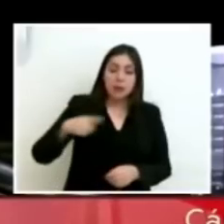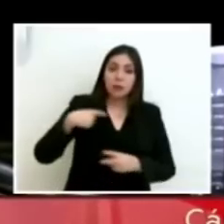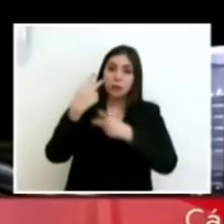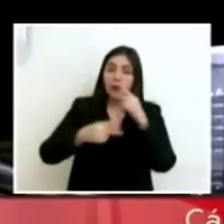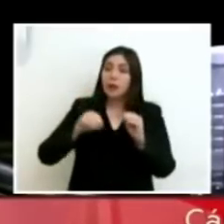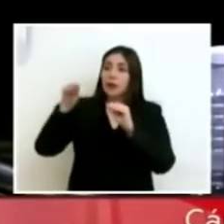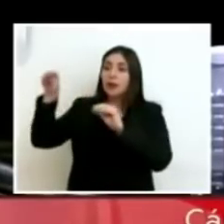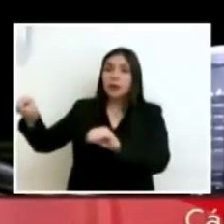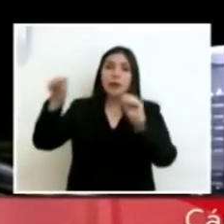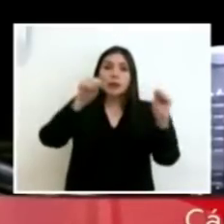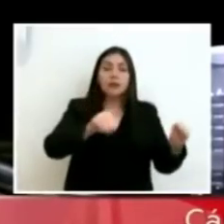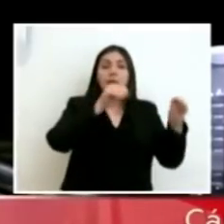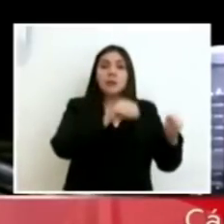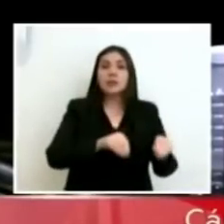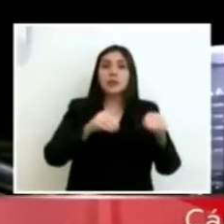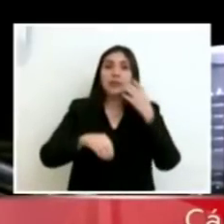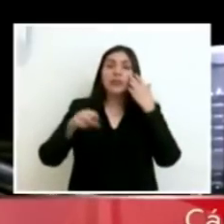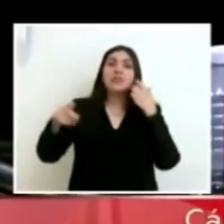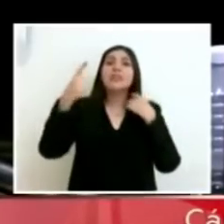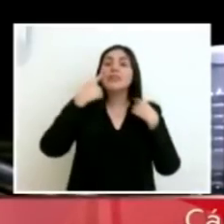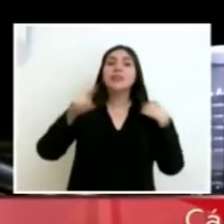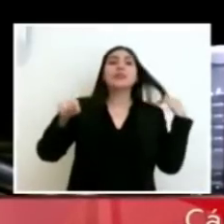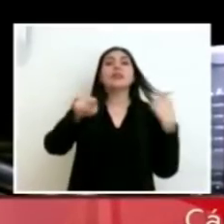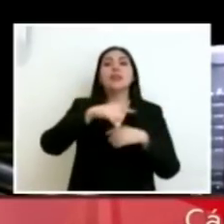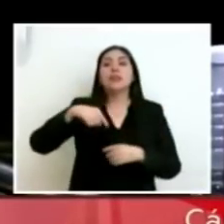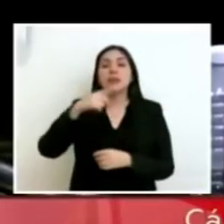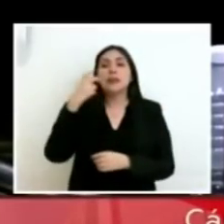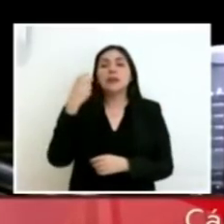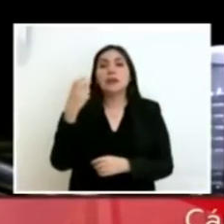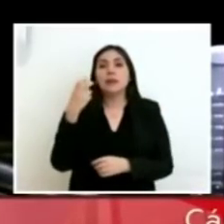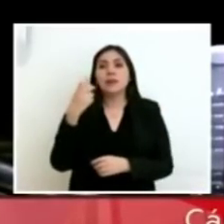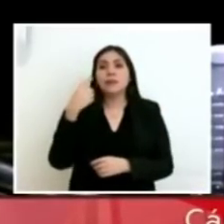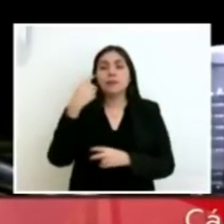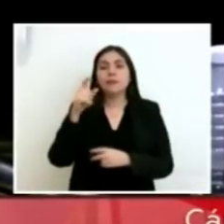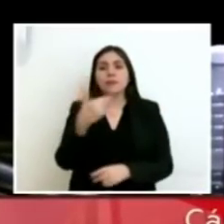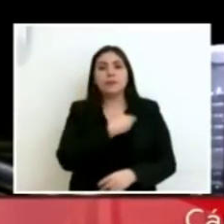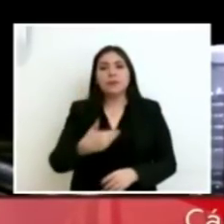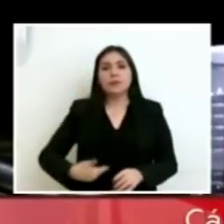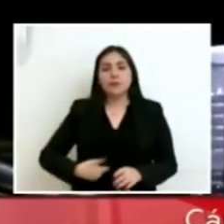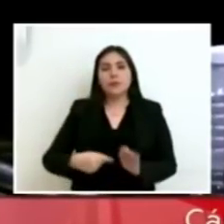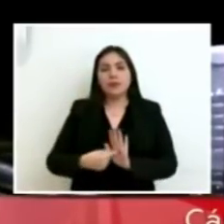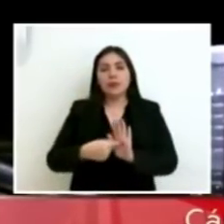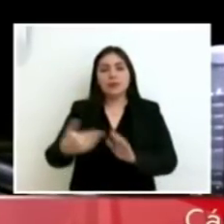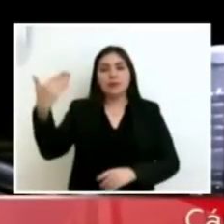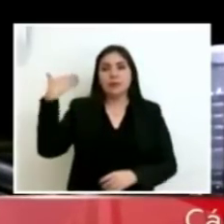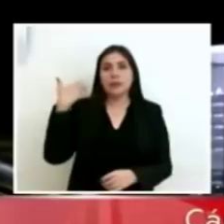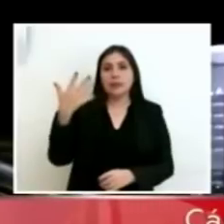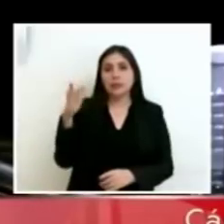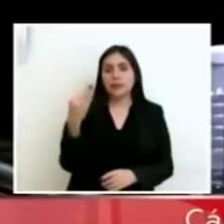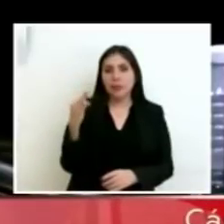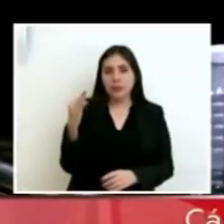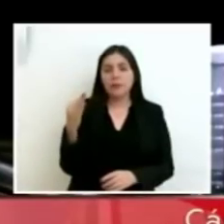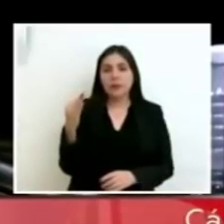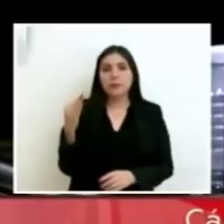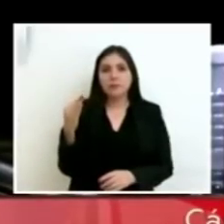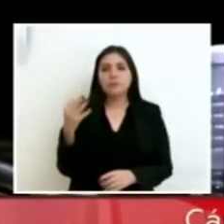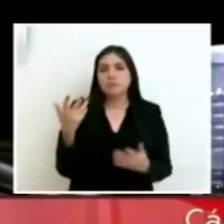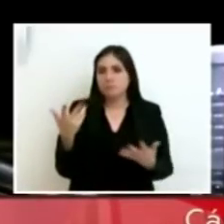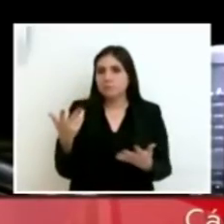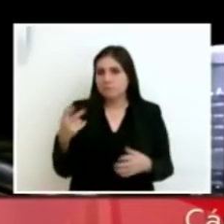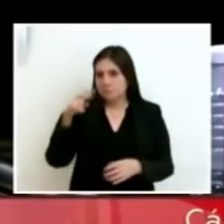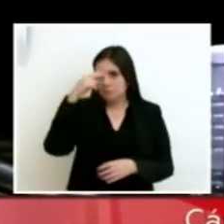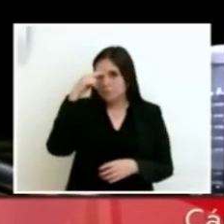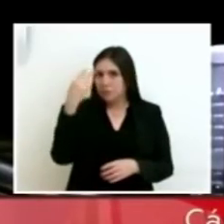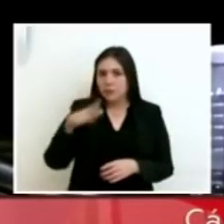territorio, promovimos esta iniciativa que fue presentada por nuestro presidente el 5 de febrero. Por lo que el pueblo de México tiene